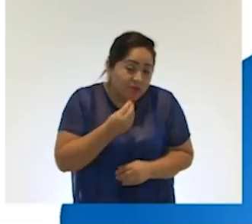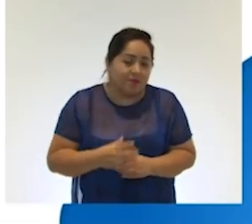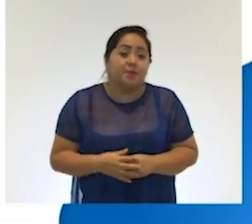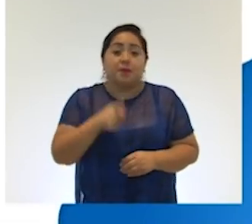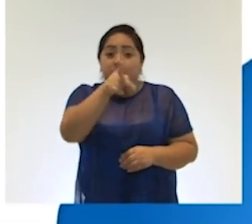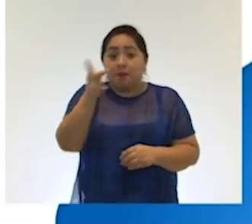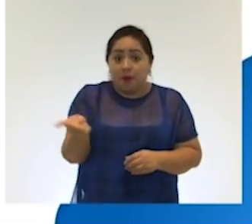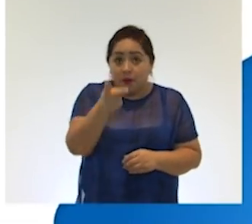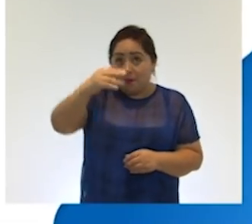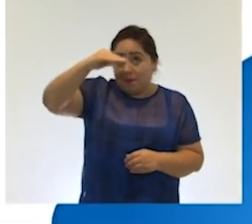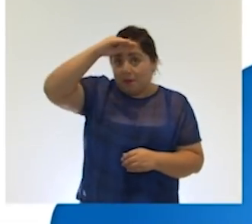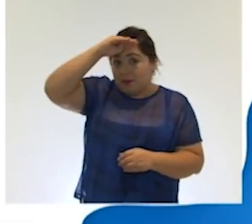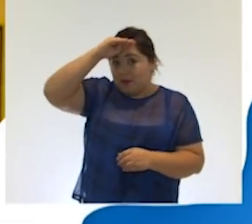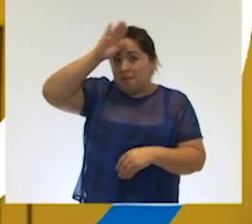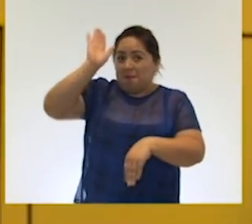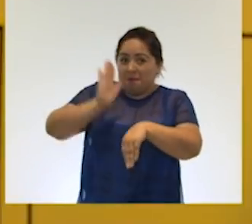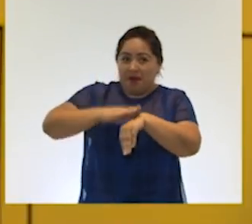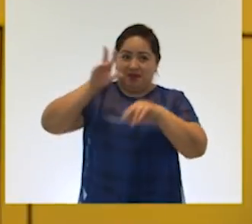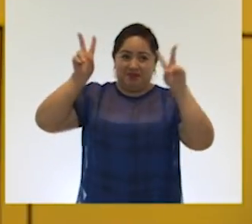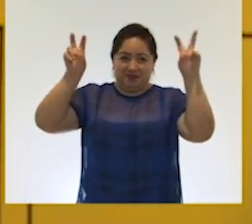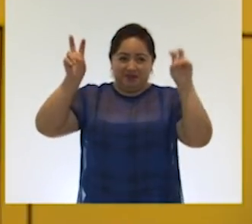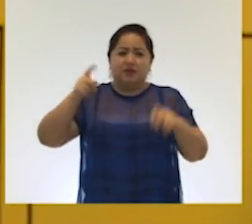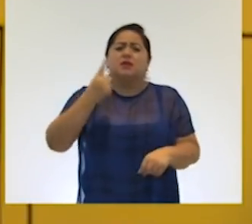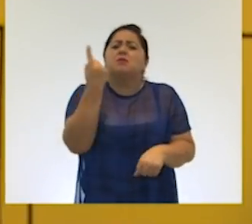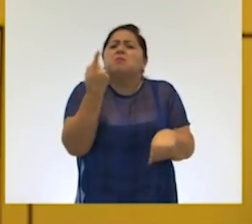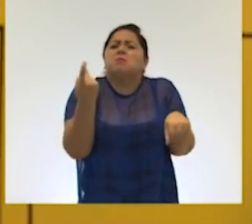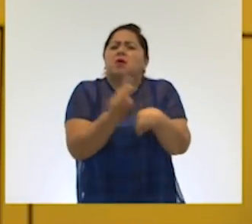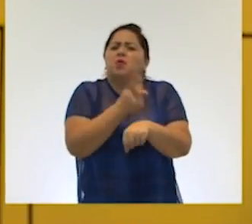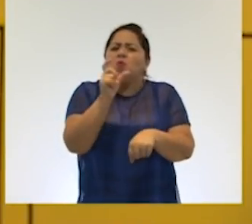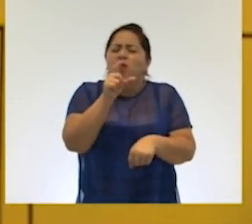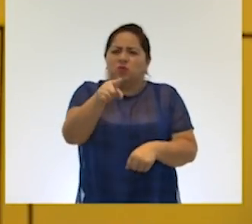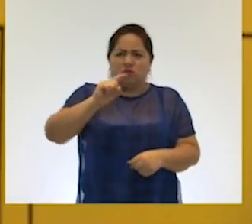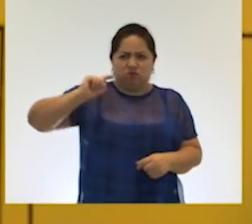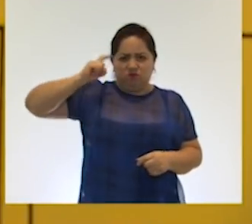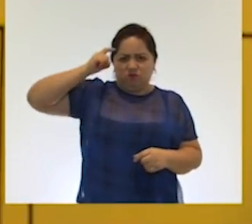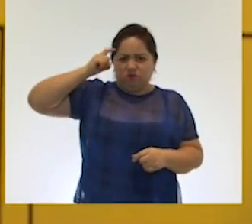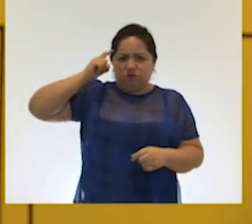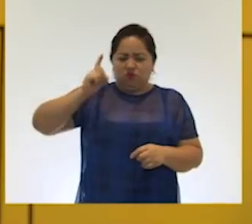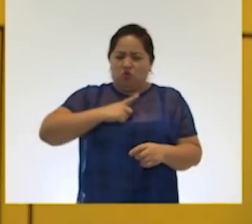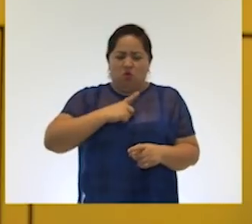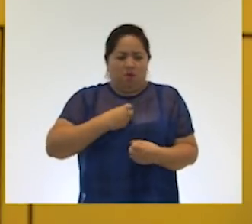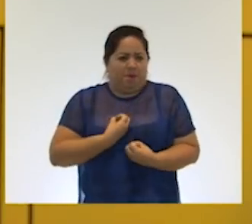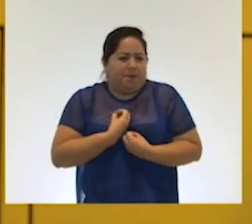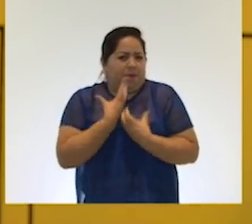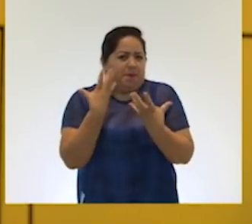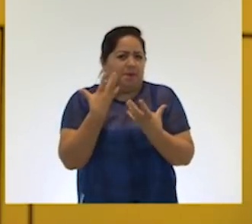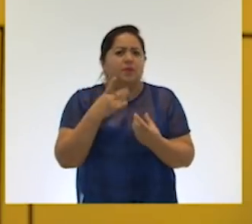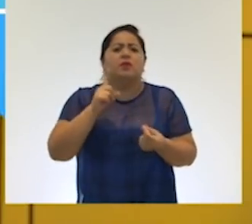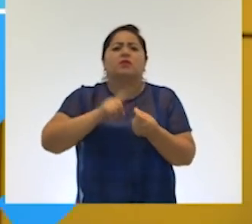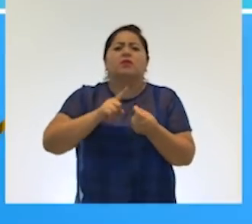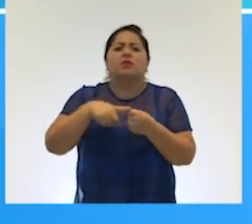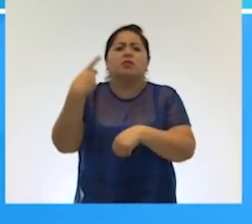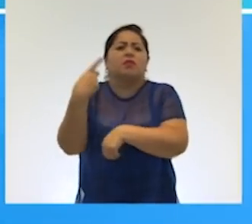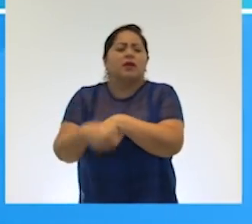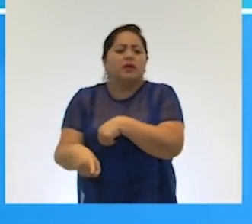Preguntas para pensar más sobre el tema. ¿Qué ocurre cuando alguien expresa su enojo de forma violenta? ¿A quién daña?